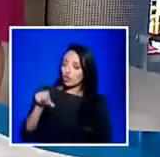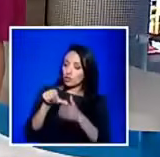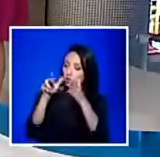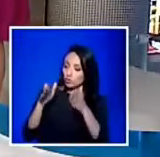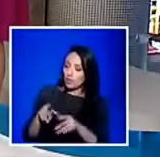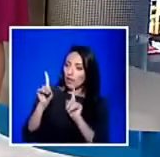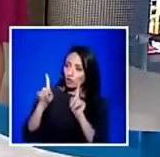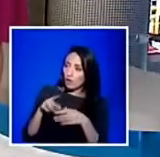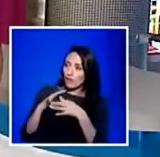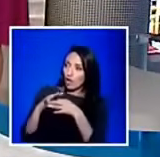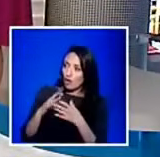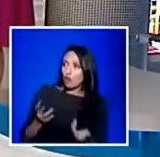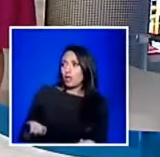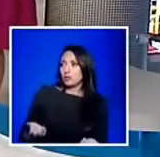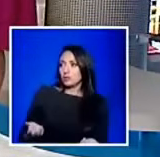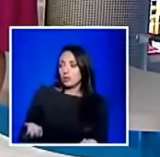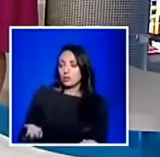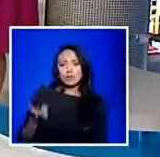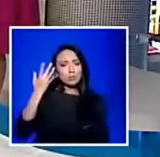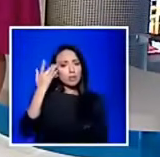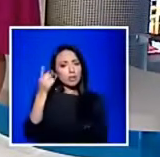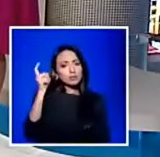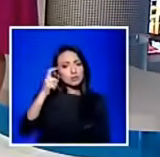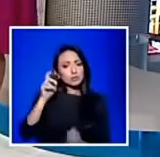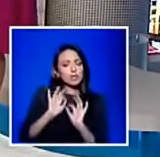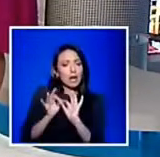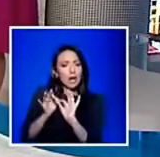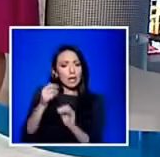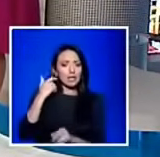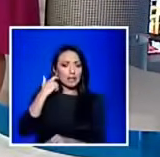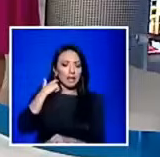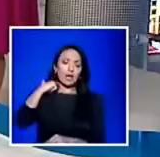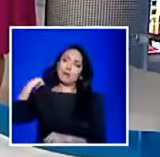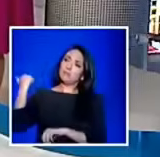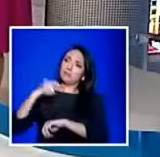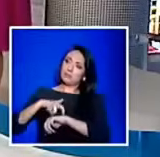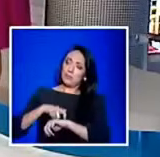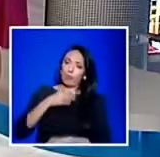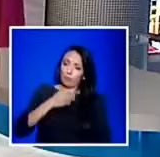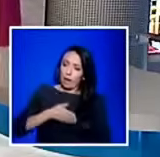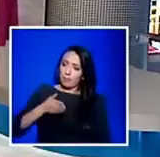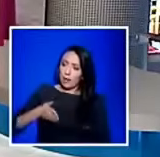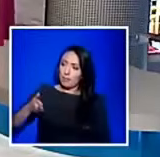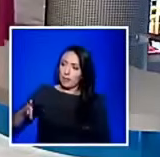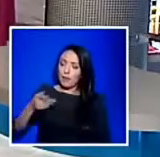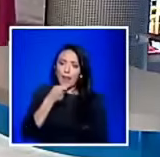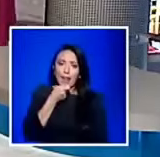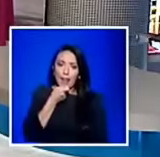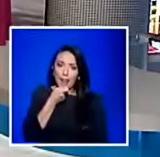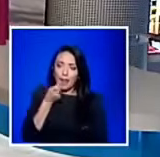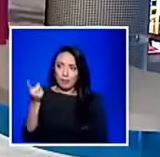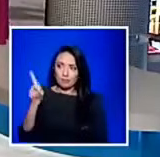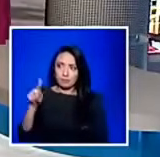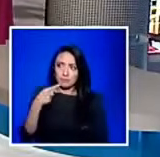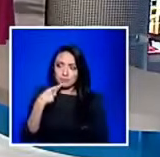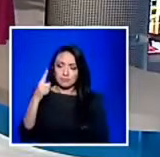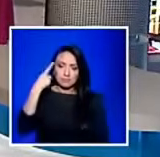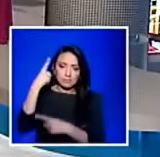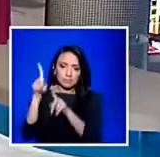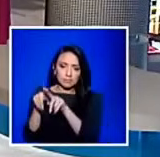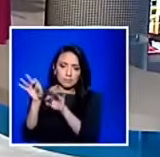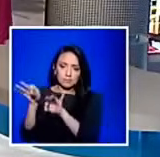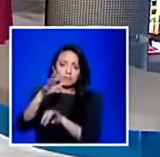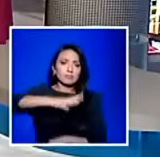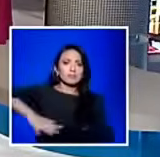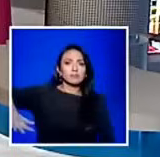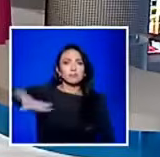es, a colaborar, porque de hecho es un mantenimiento que se debe hacer de manera periódica, como le decía la persona que tú entrevistabas, es nuestro centro